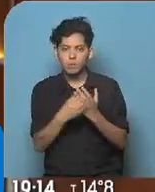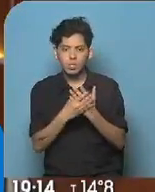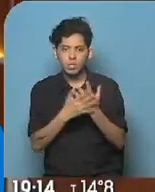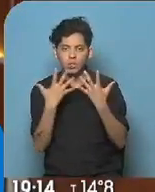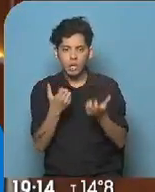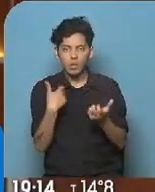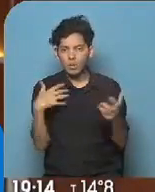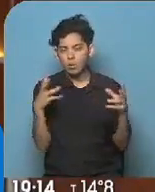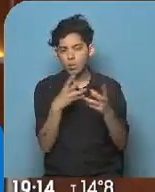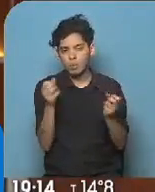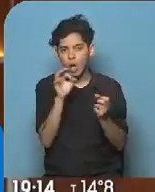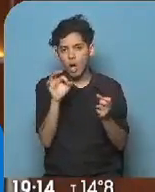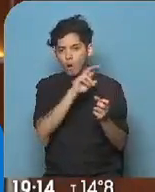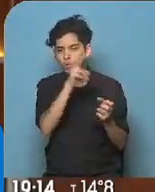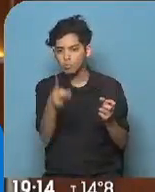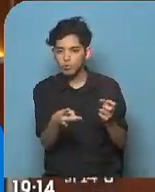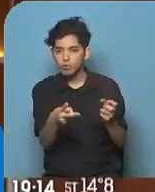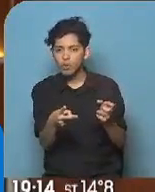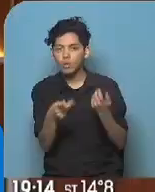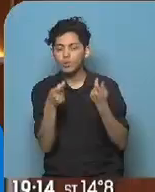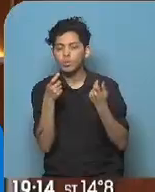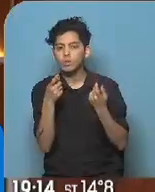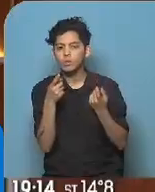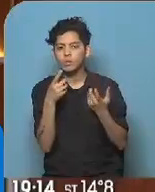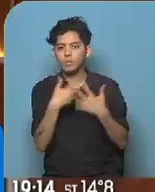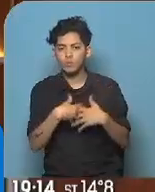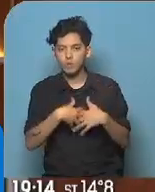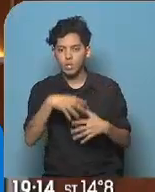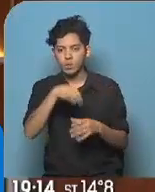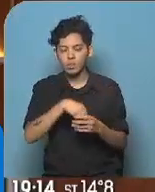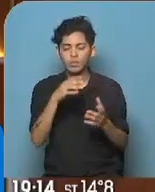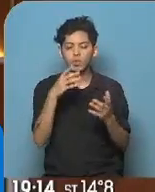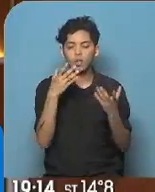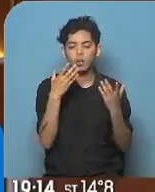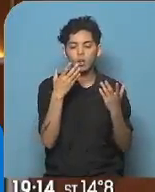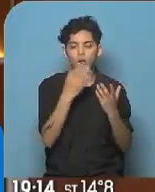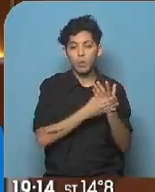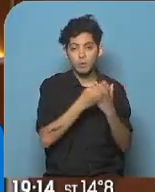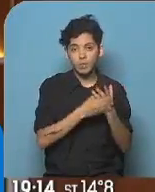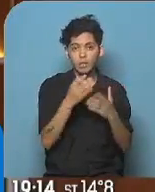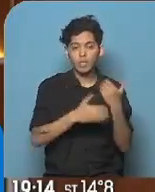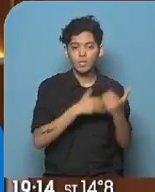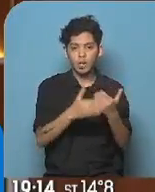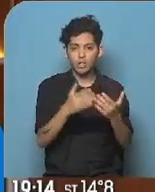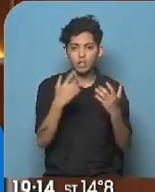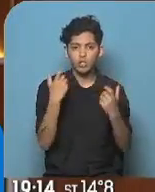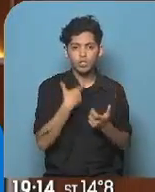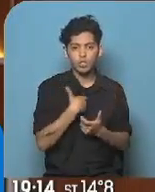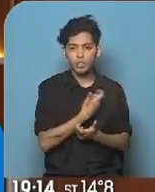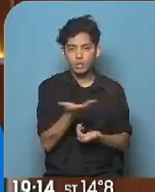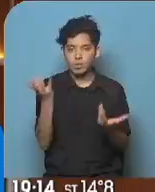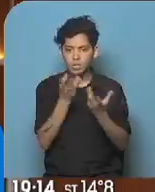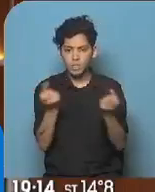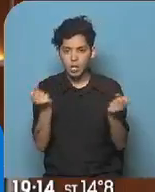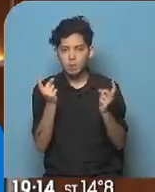desaparición o la subsunción del ministerio de salud dentro del ministerio de desarrollo social te diría también que la desaparición